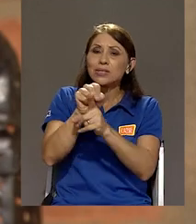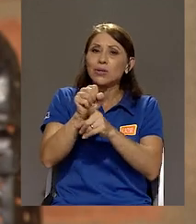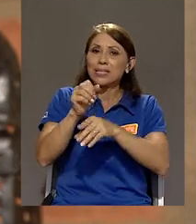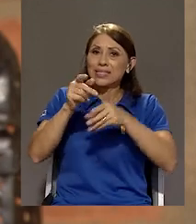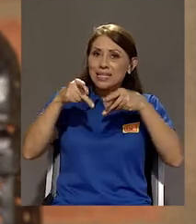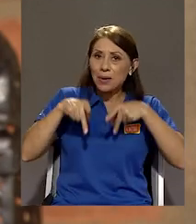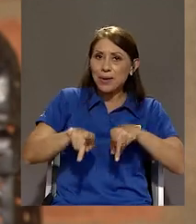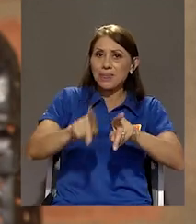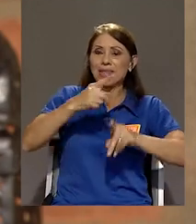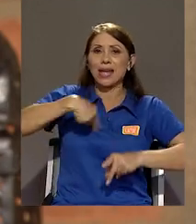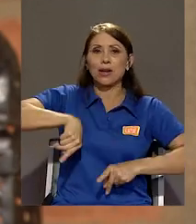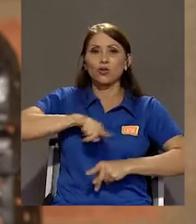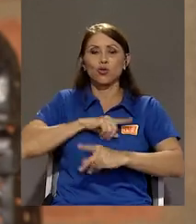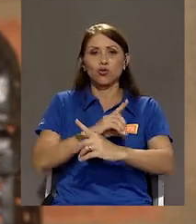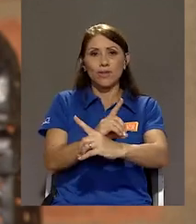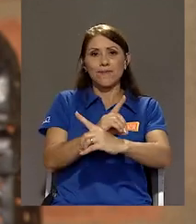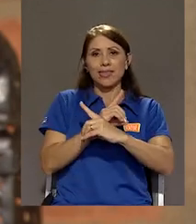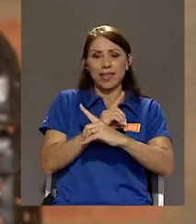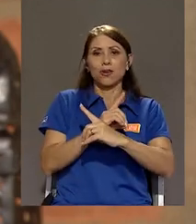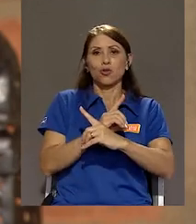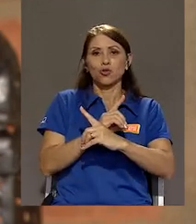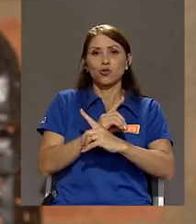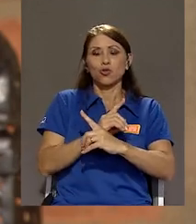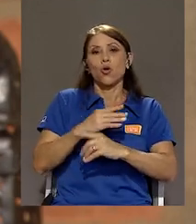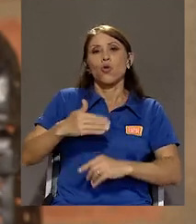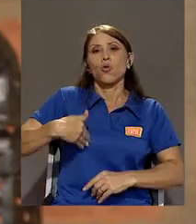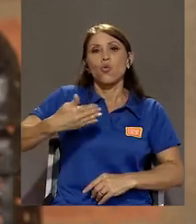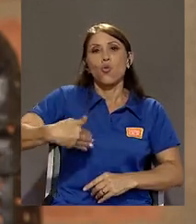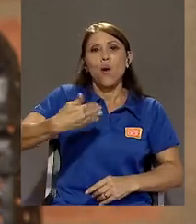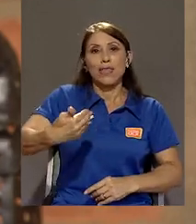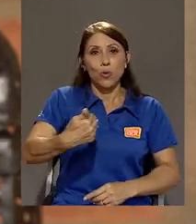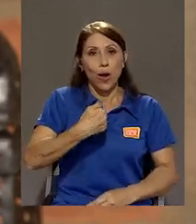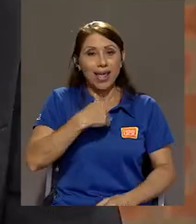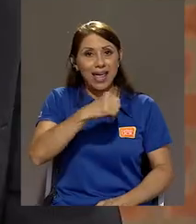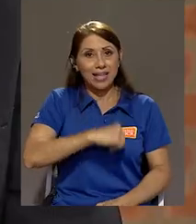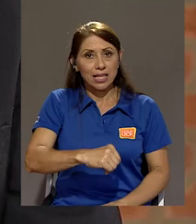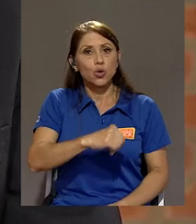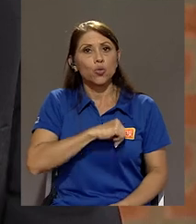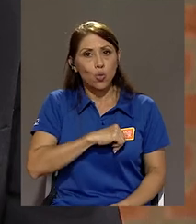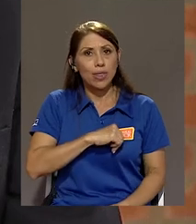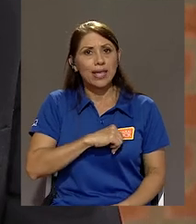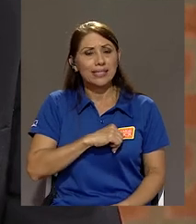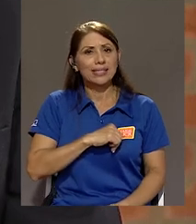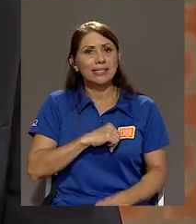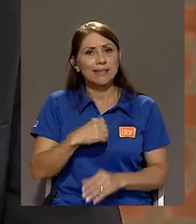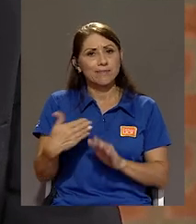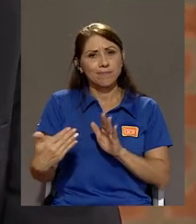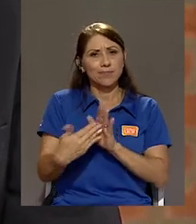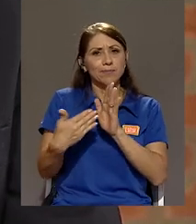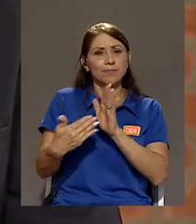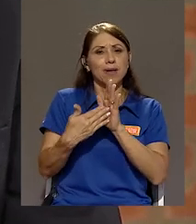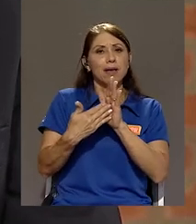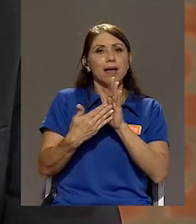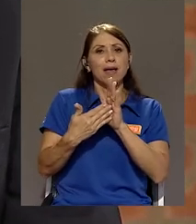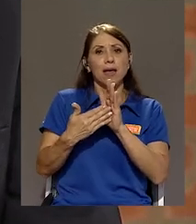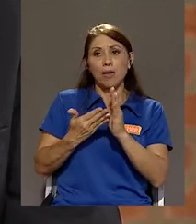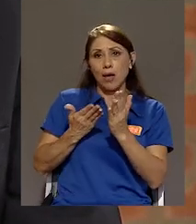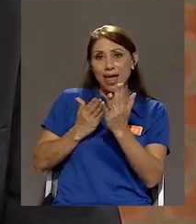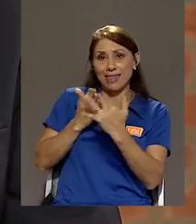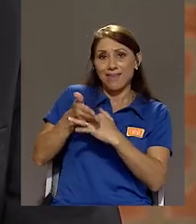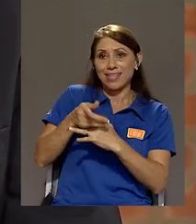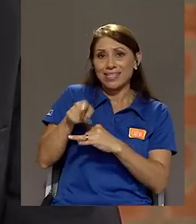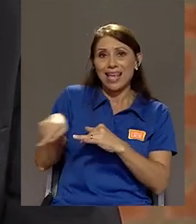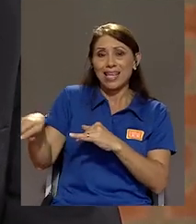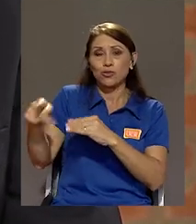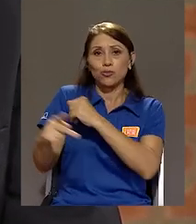nosotros defendernos cuando hay actitudes que consideramos agraviosas por parte de esos socios comerciales